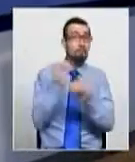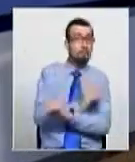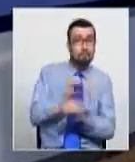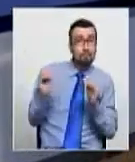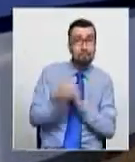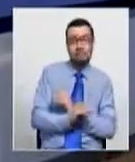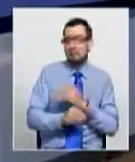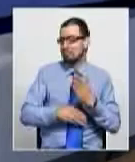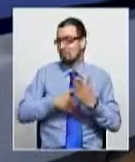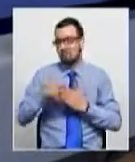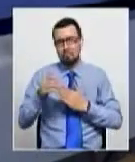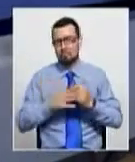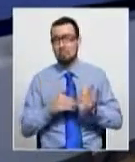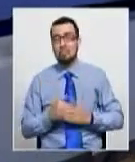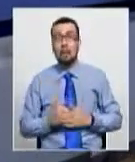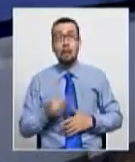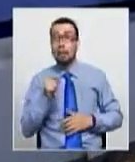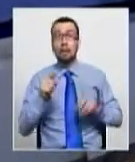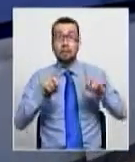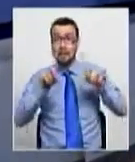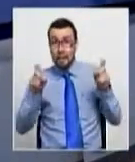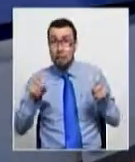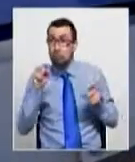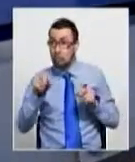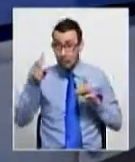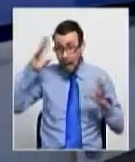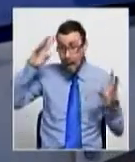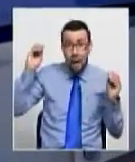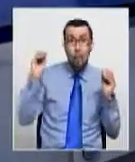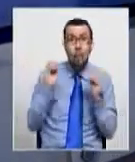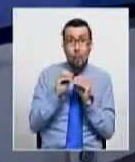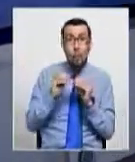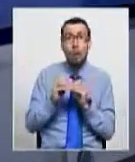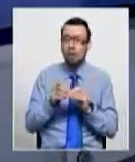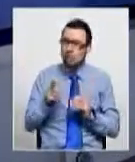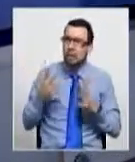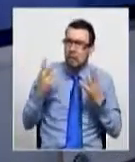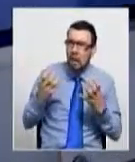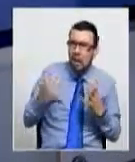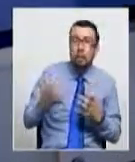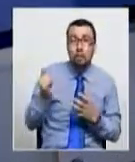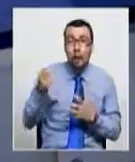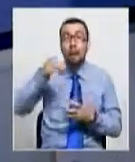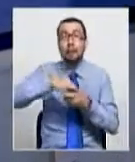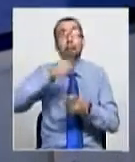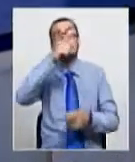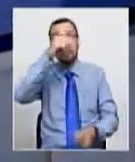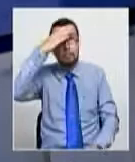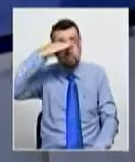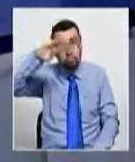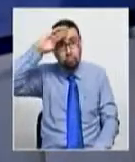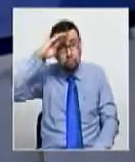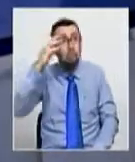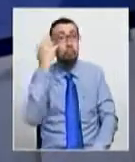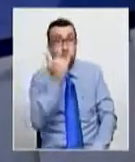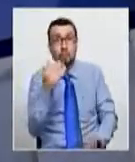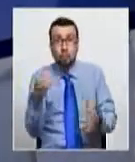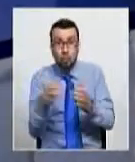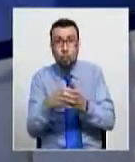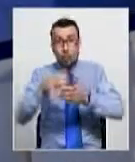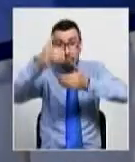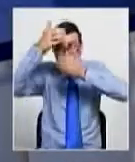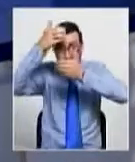del tema de los acuerdos que adelanta lo que se busca desarrollar en la habana en cuba con este grupo guerrillero